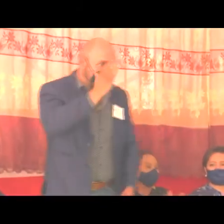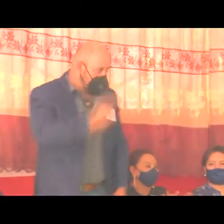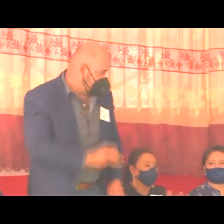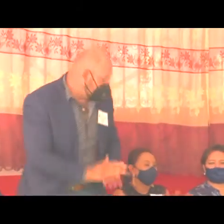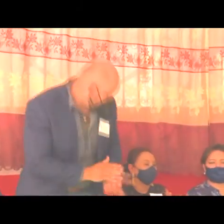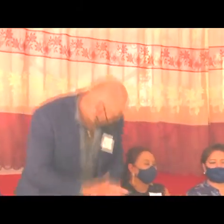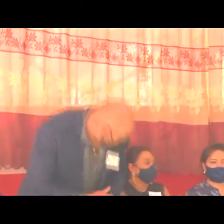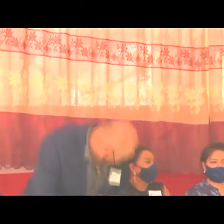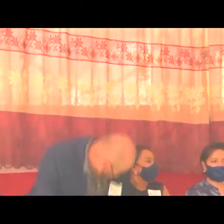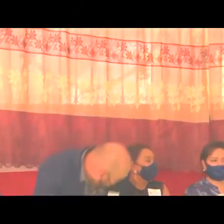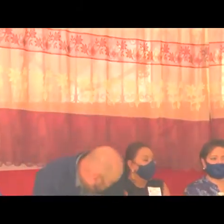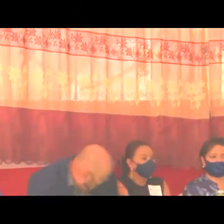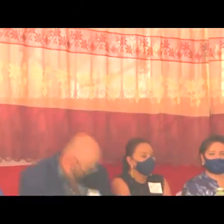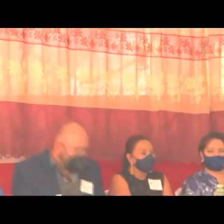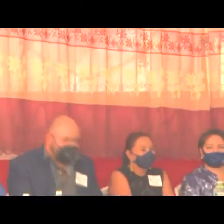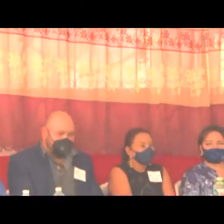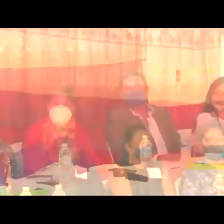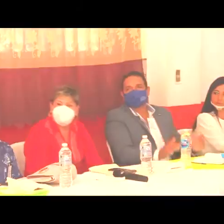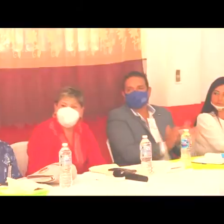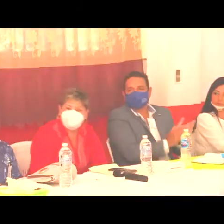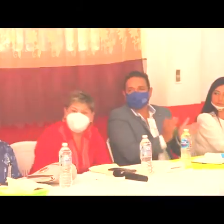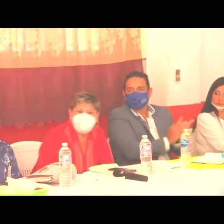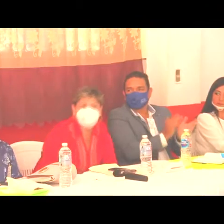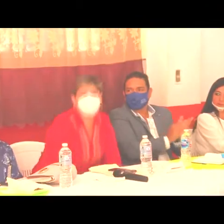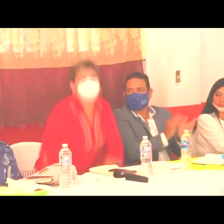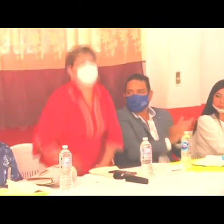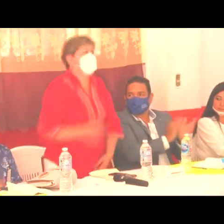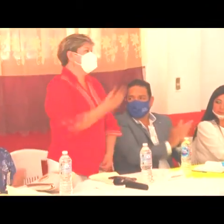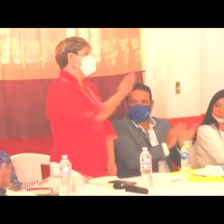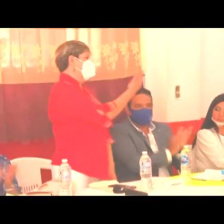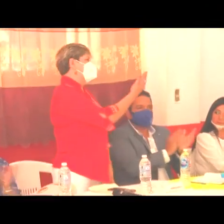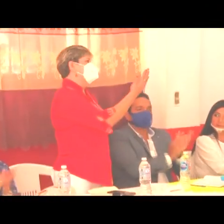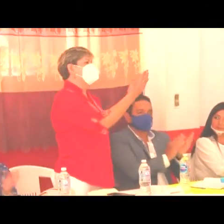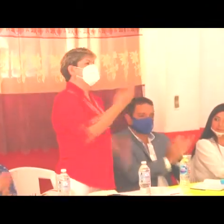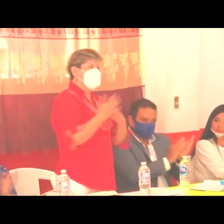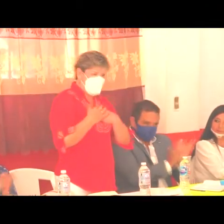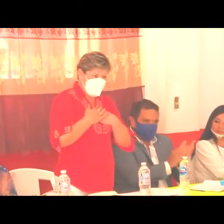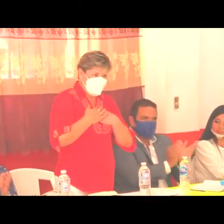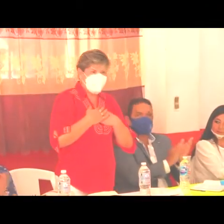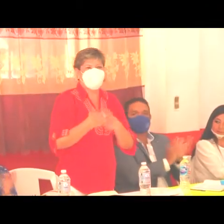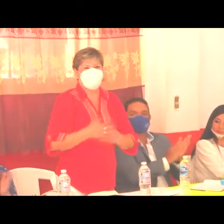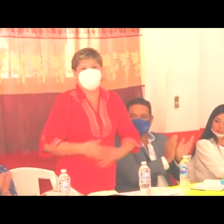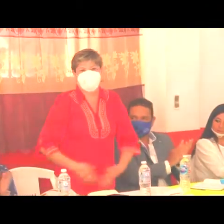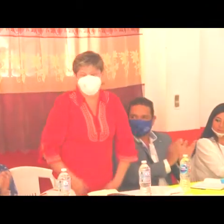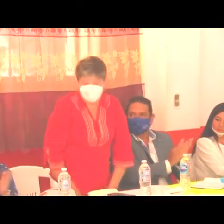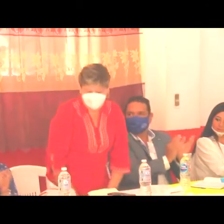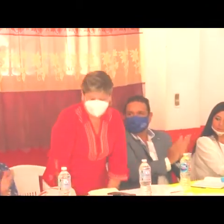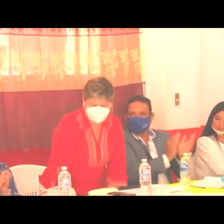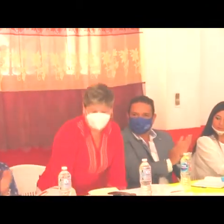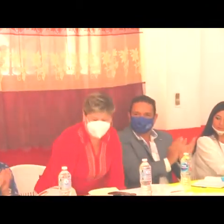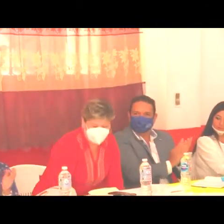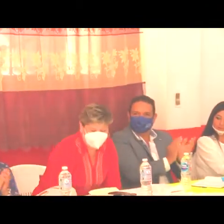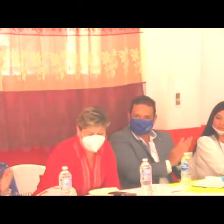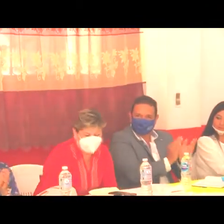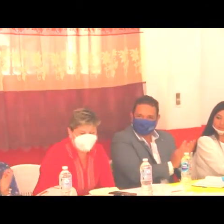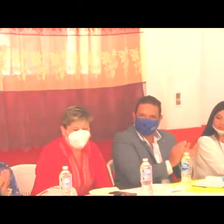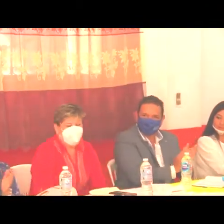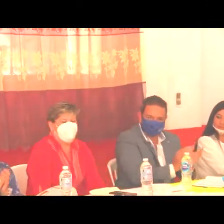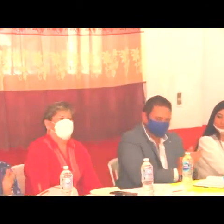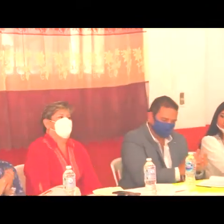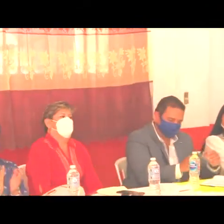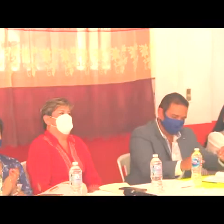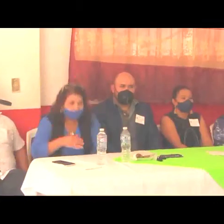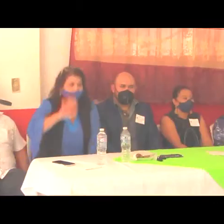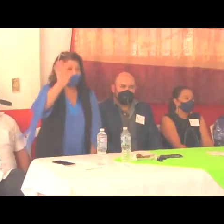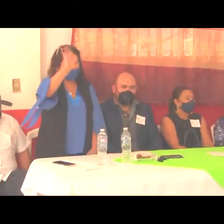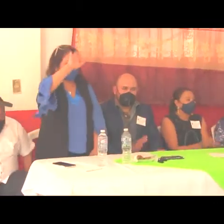después de haber hecho esta planta, hemos trazado desde la presidencia municipal un sistema de bombeo. Un sistema